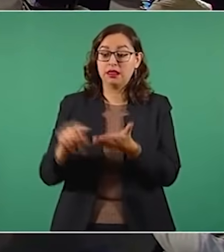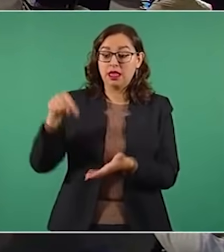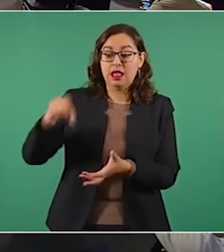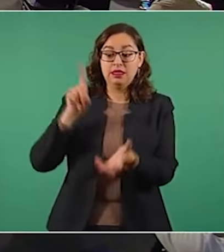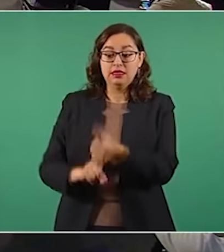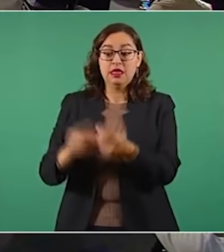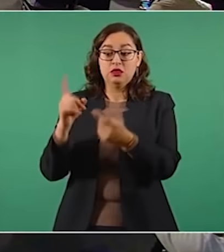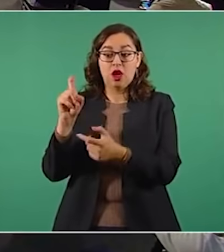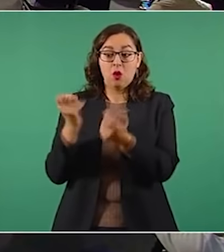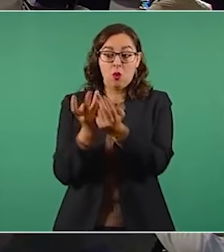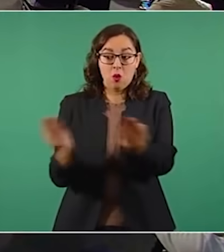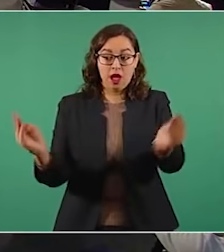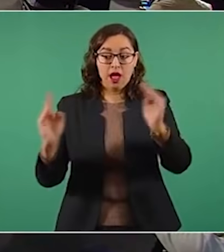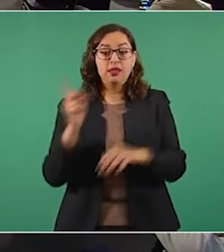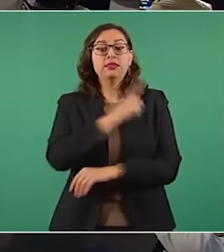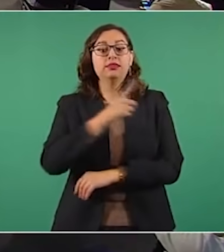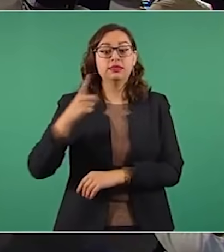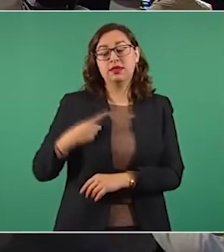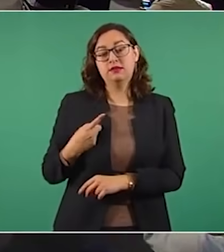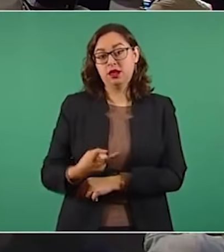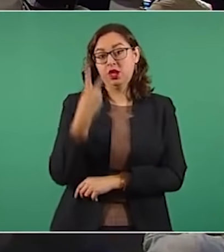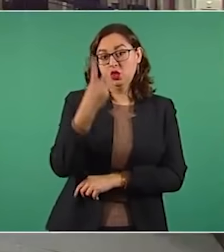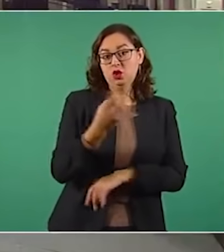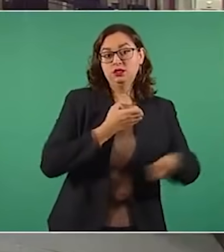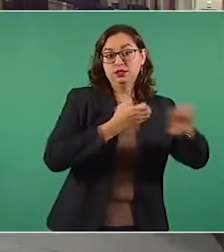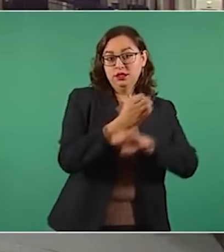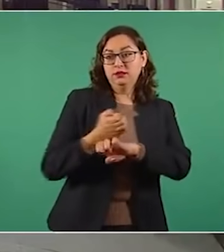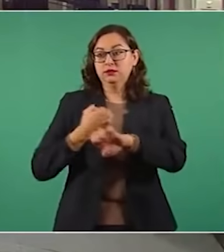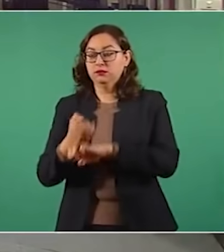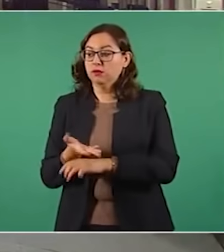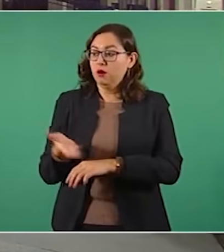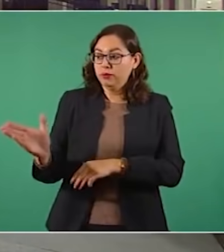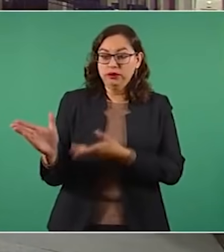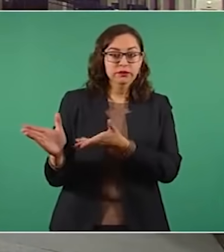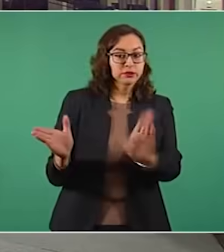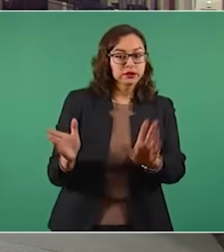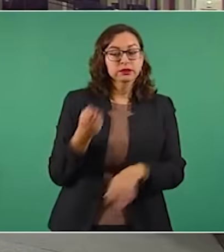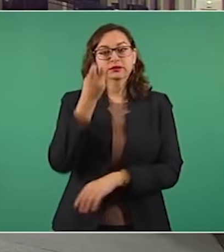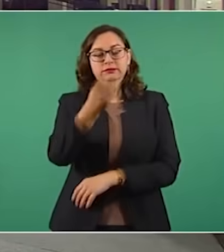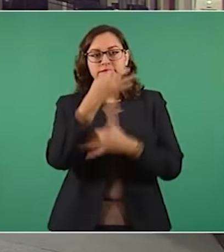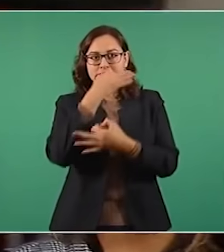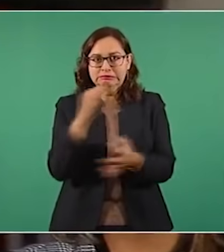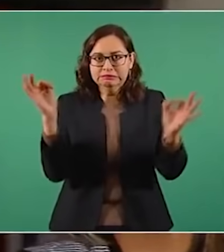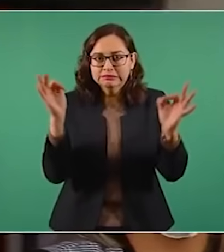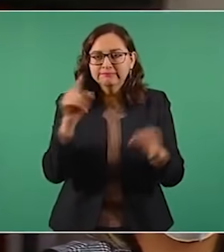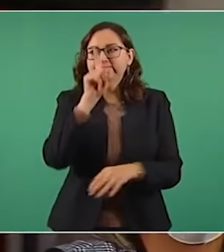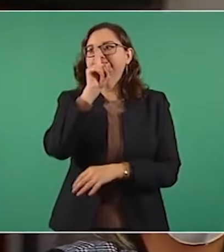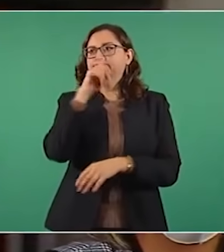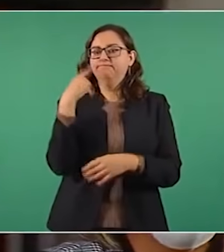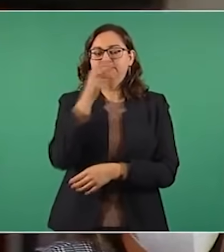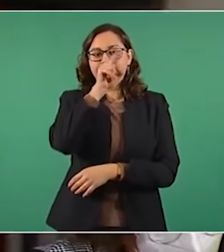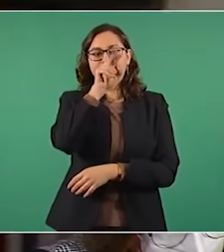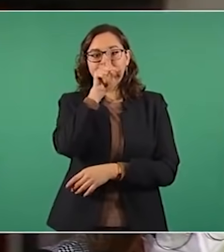presa del Zapotillo, debe ser para ambos estados. Esta declaración, presidente, es preocupante, no solamente porque